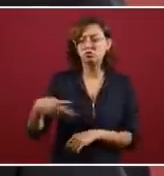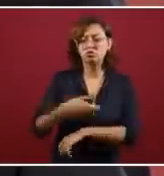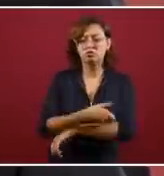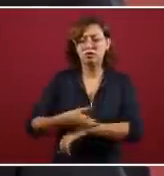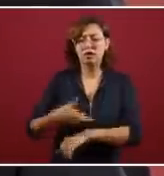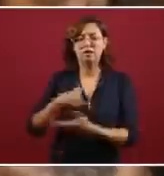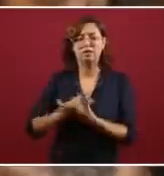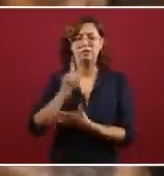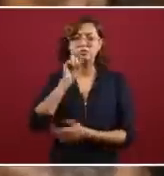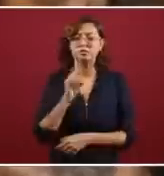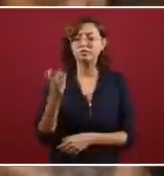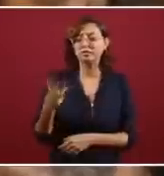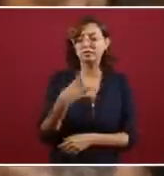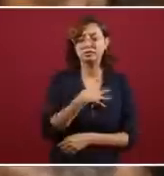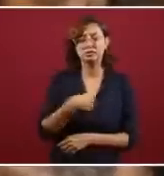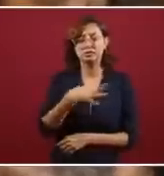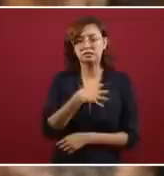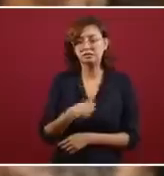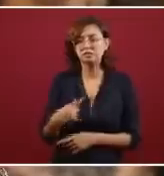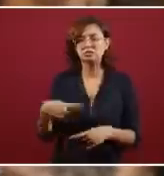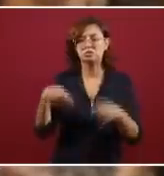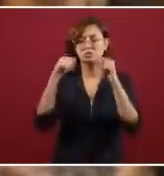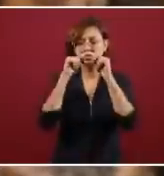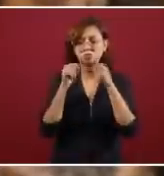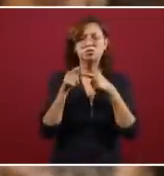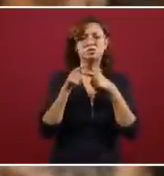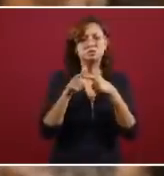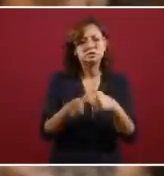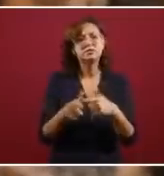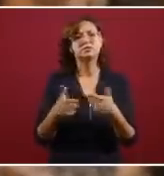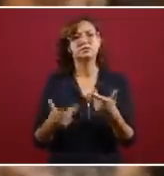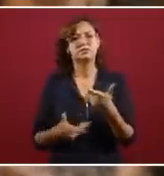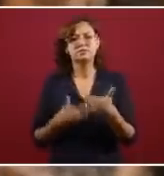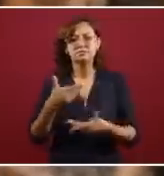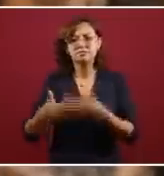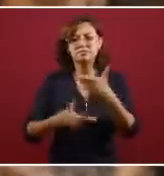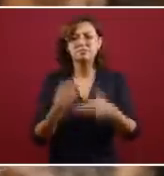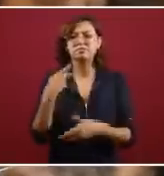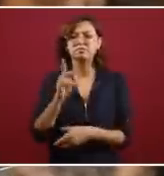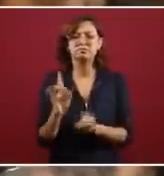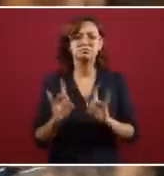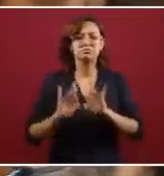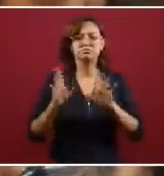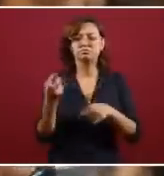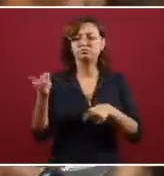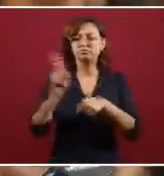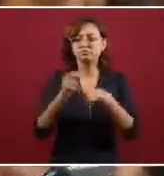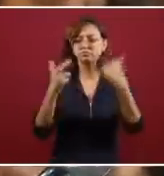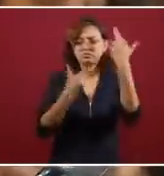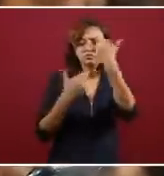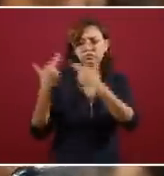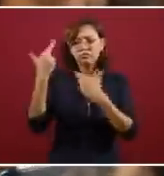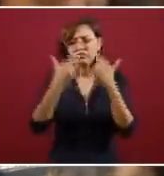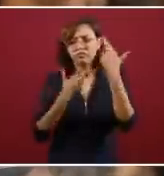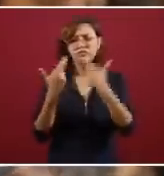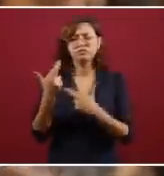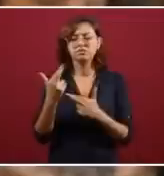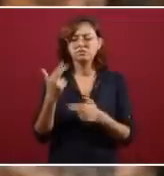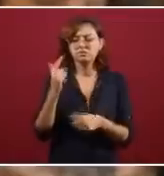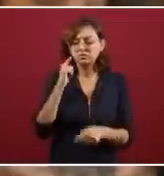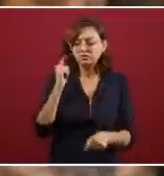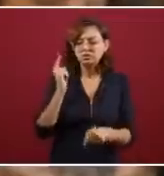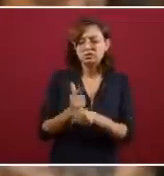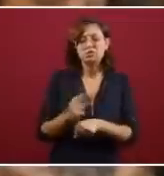su esposa y 3 hijos, siguió adelante. Pero un día, en una revisión de rutina, luego de varios años del accidente,